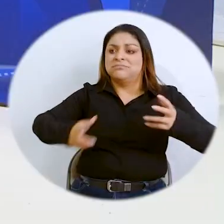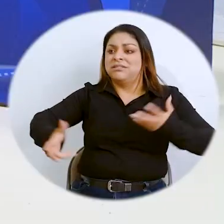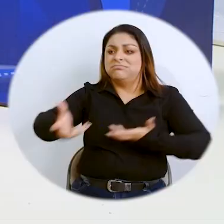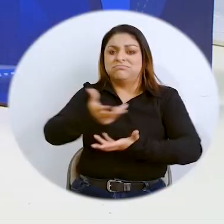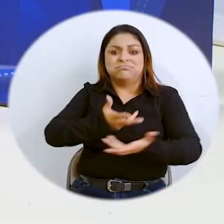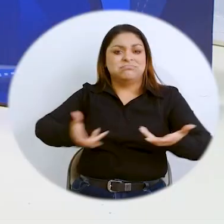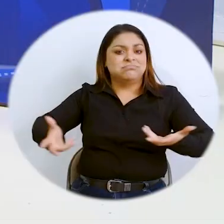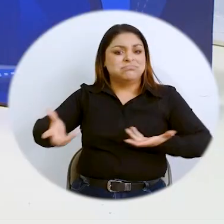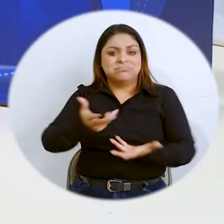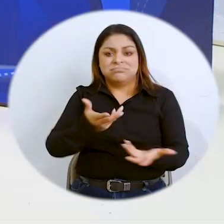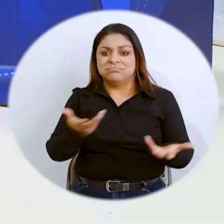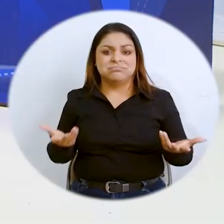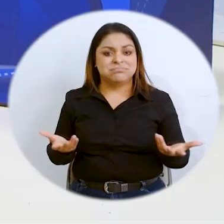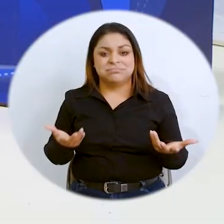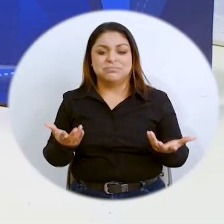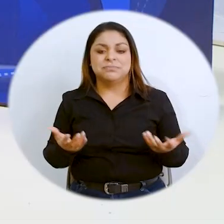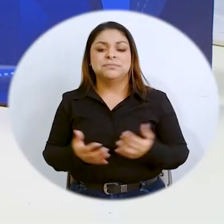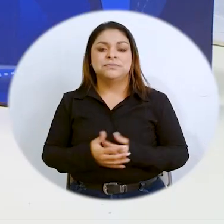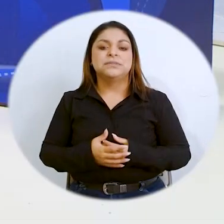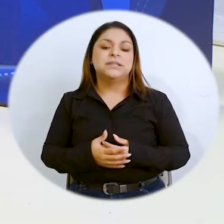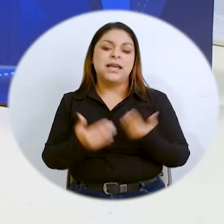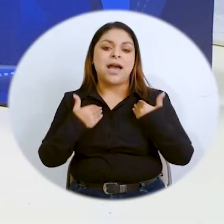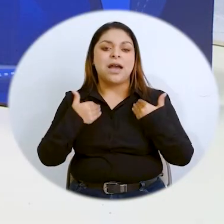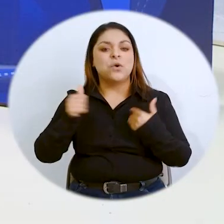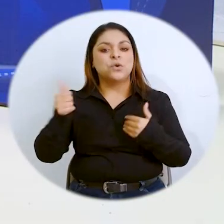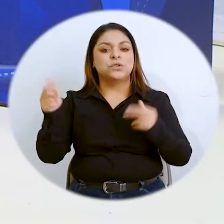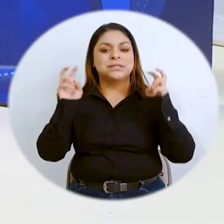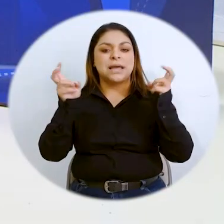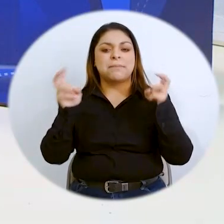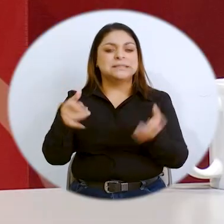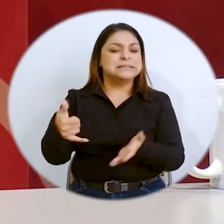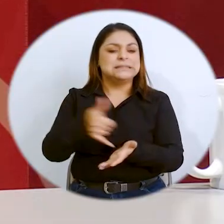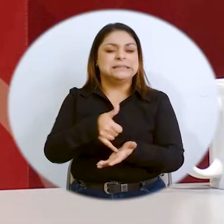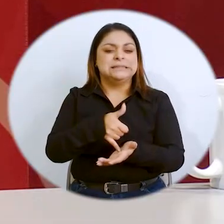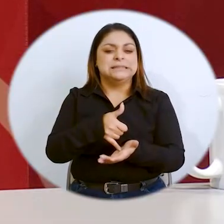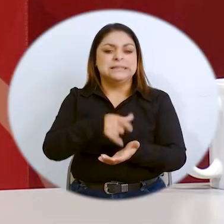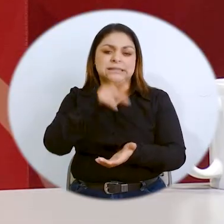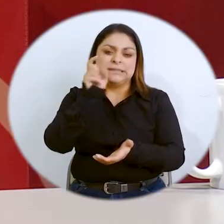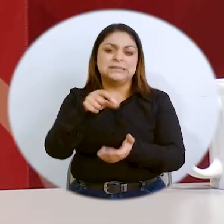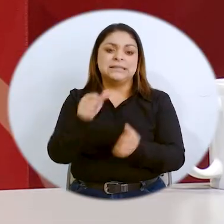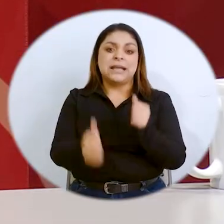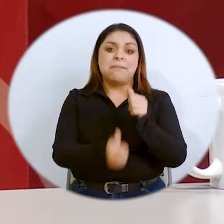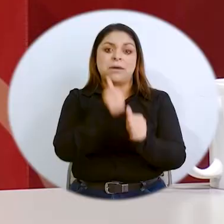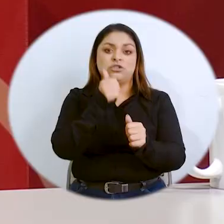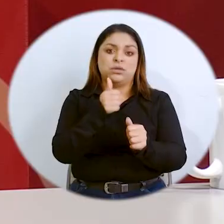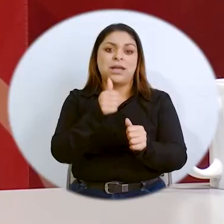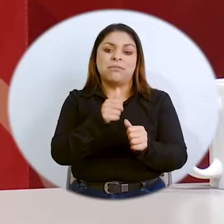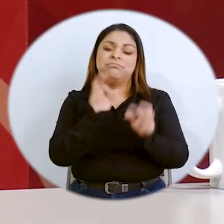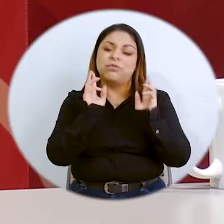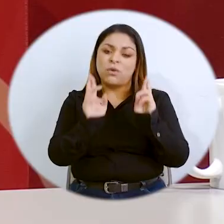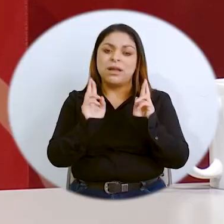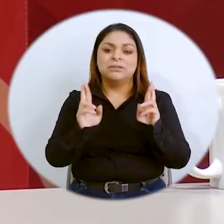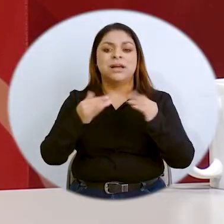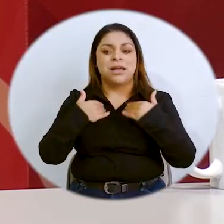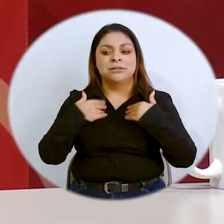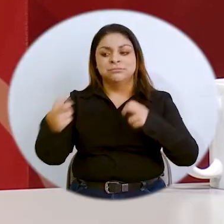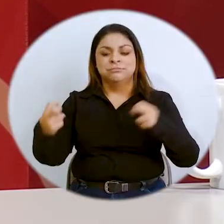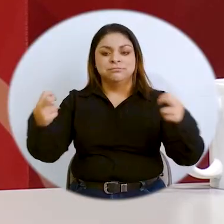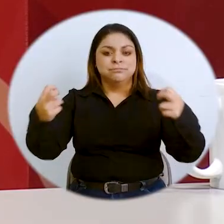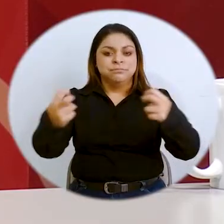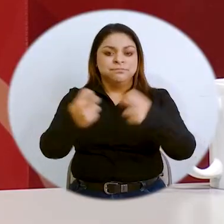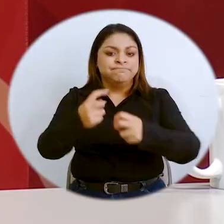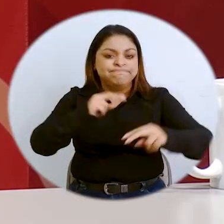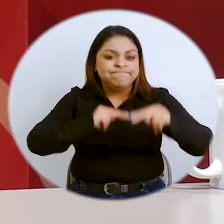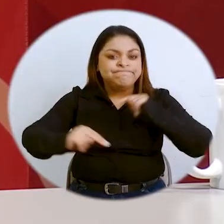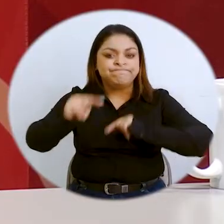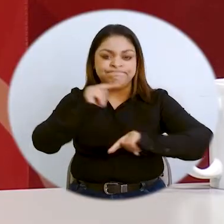proyectos porque no tiene la mayoría, ¿verdad? Y en temas pues mucho más delicados que sí requieren mayoría calificada, pues ahí sí tendrán que